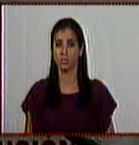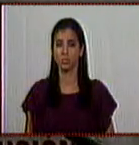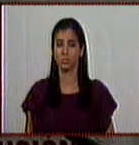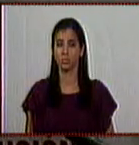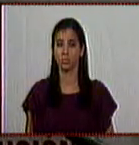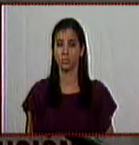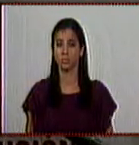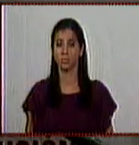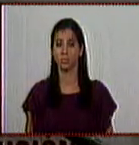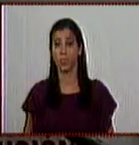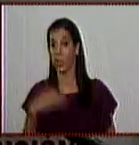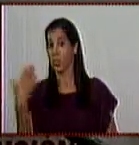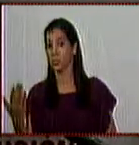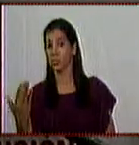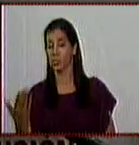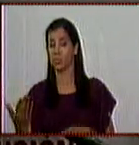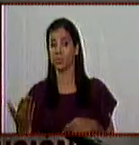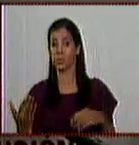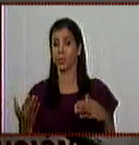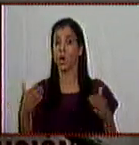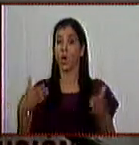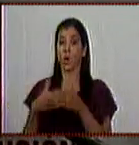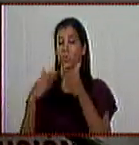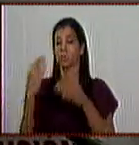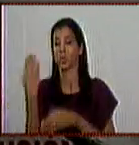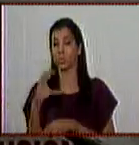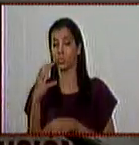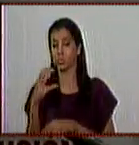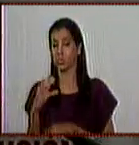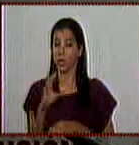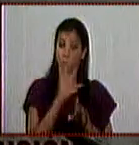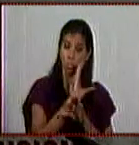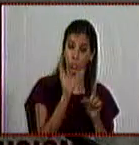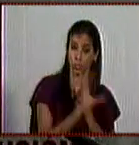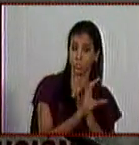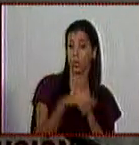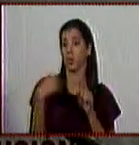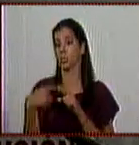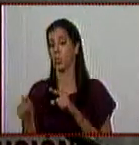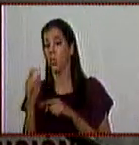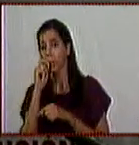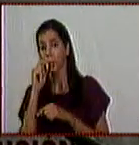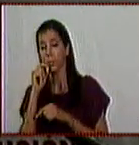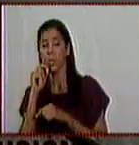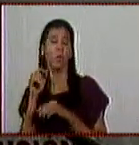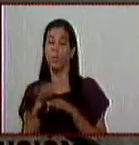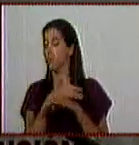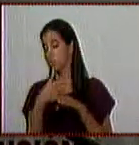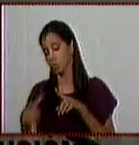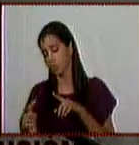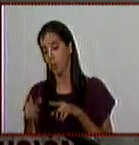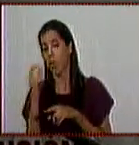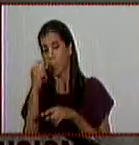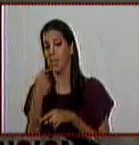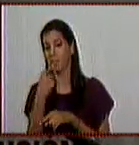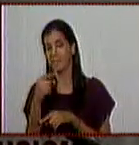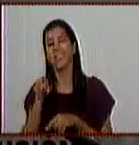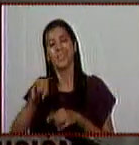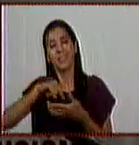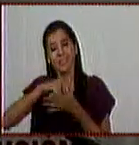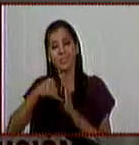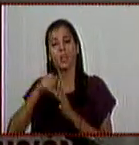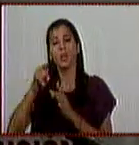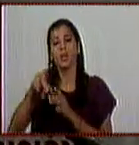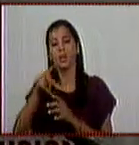frente a la contracultura o a la no cultura diría Ludovico Silva en Venezuela del capitalismo que es seguir